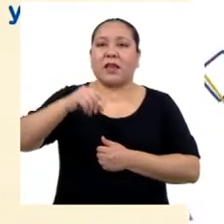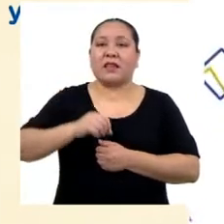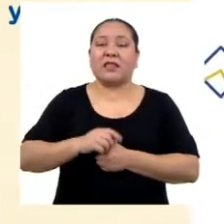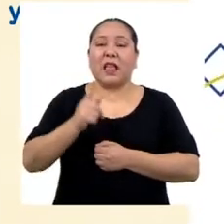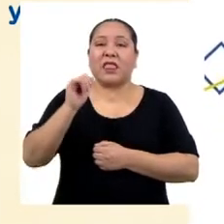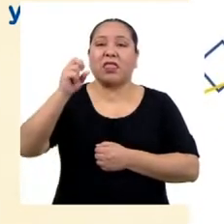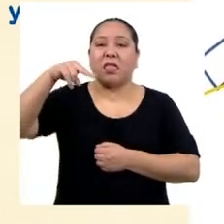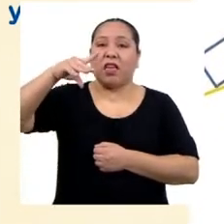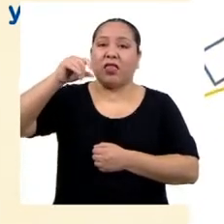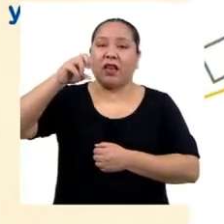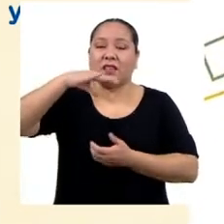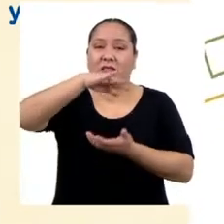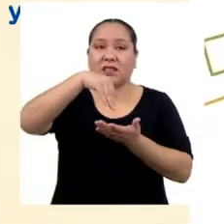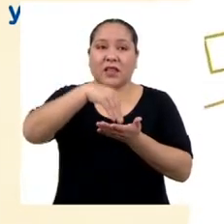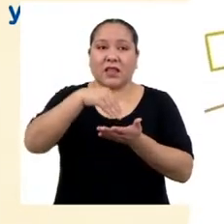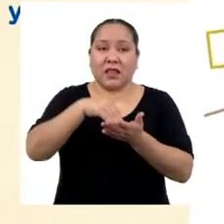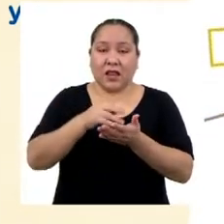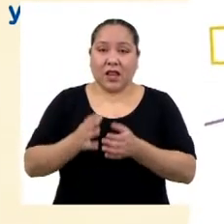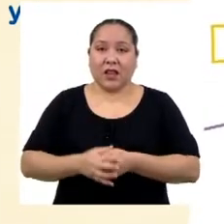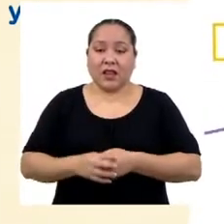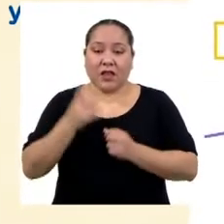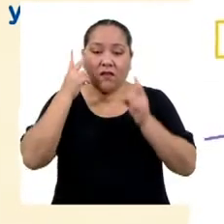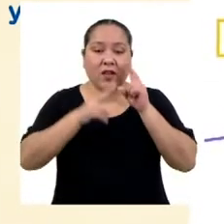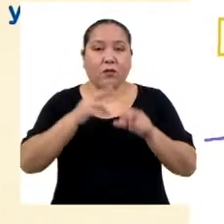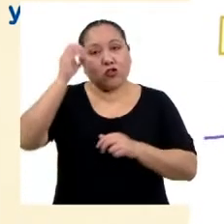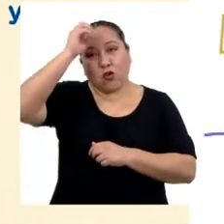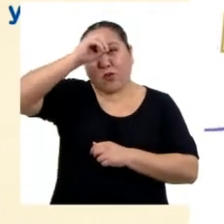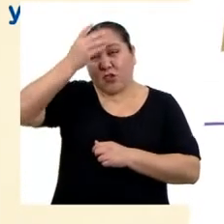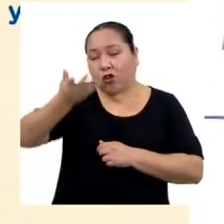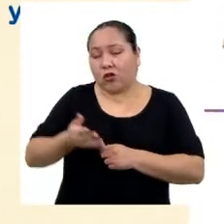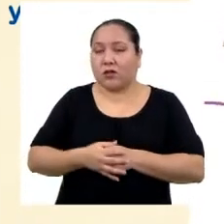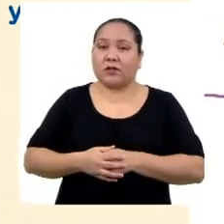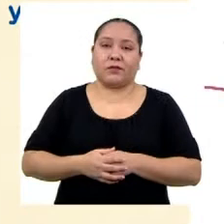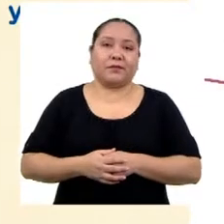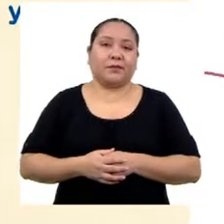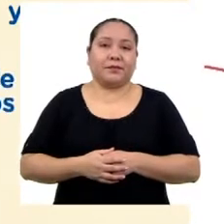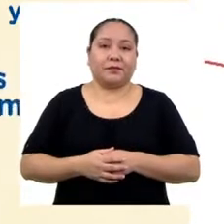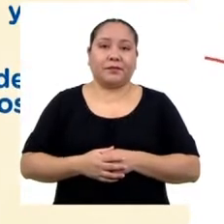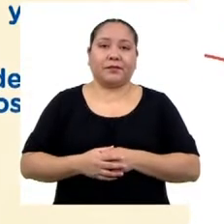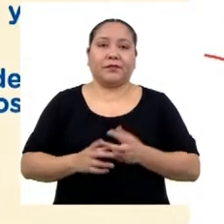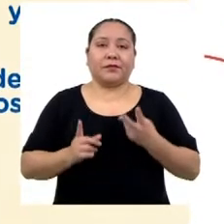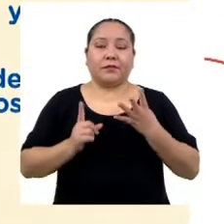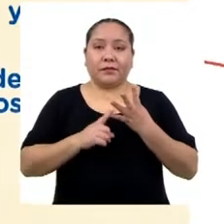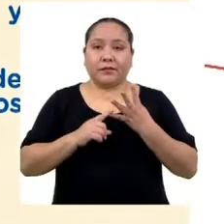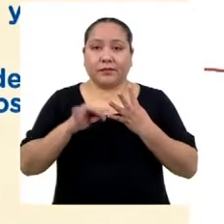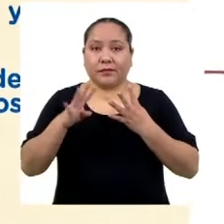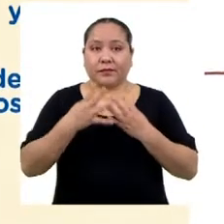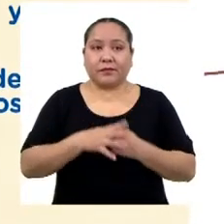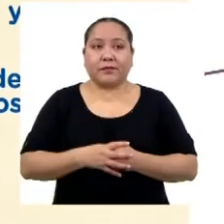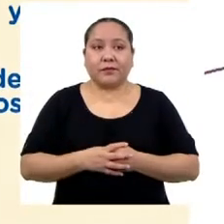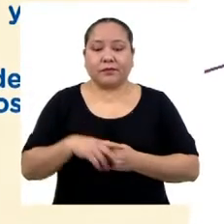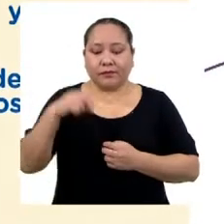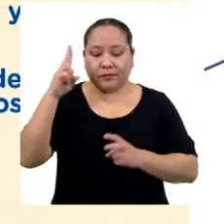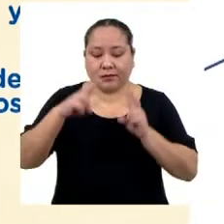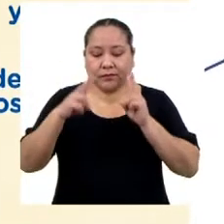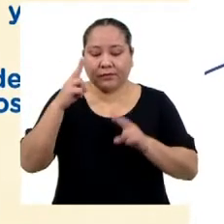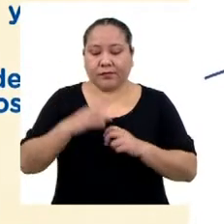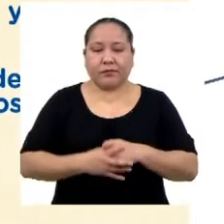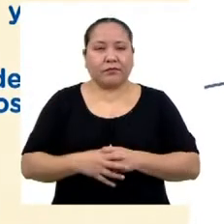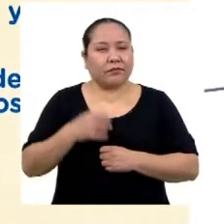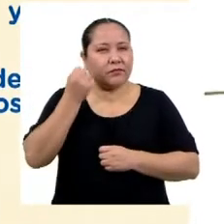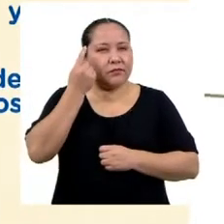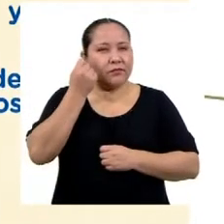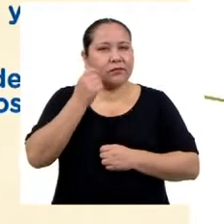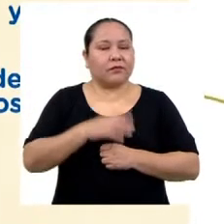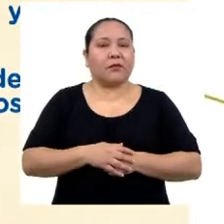datos agrupados y estableceremos conclusiones. Y 4. Determinaremos e